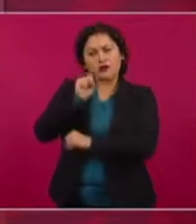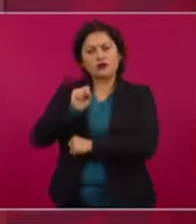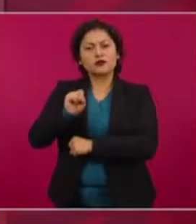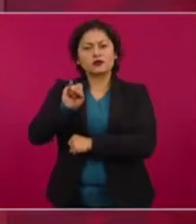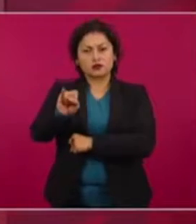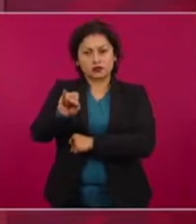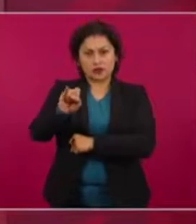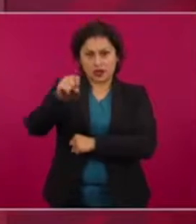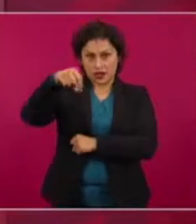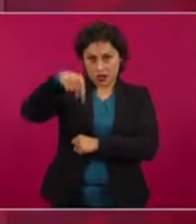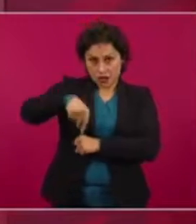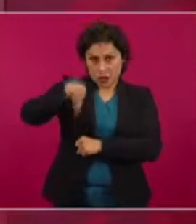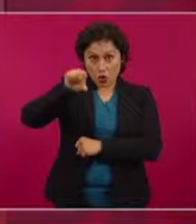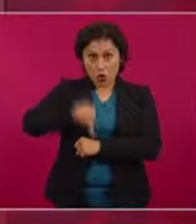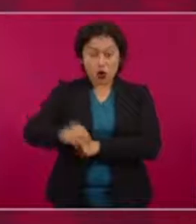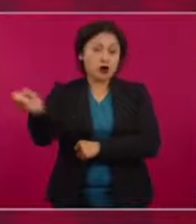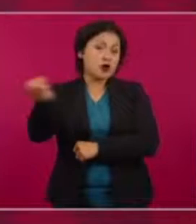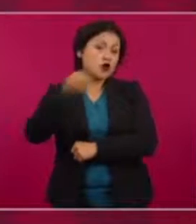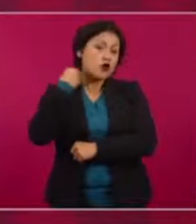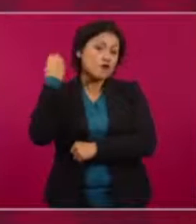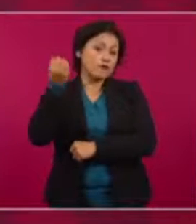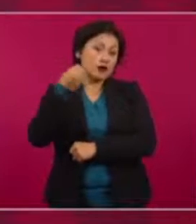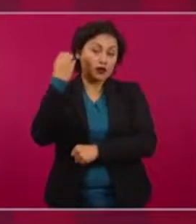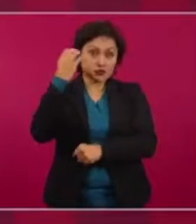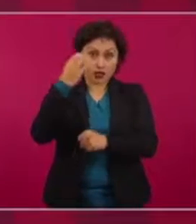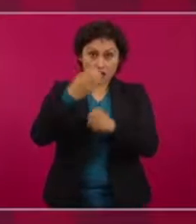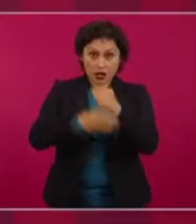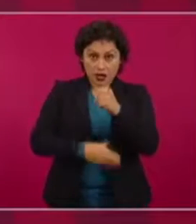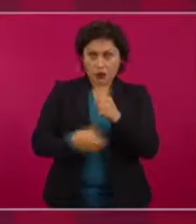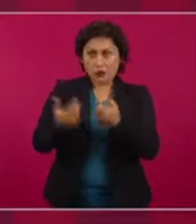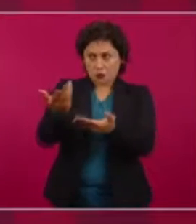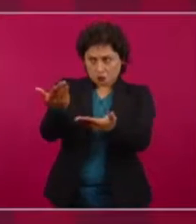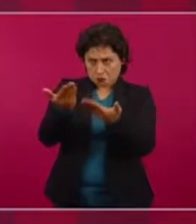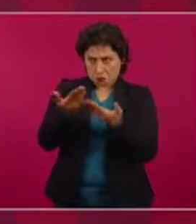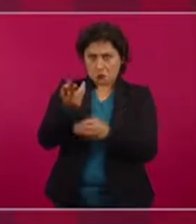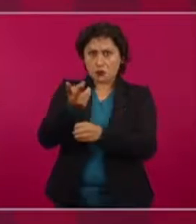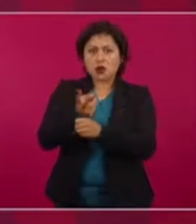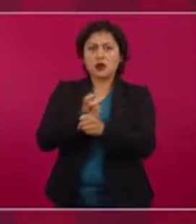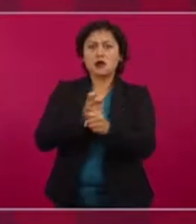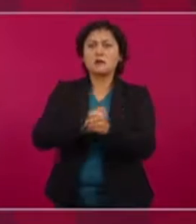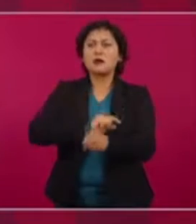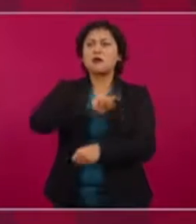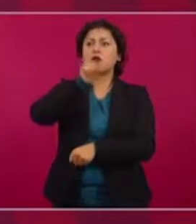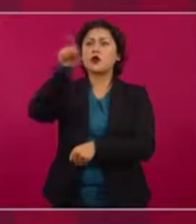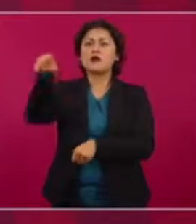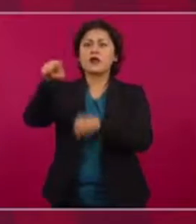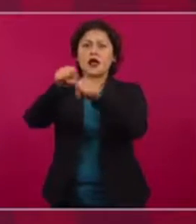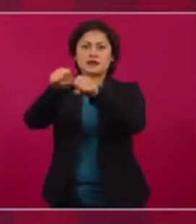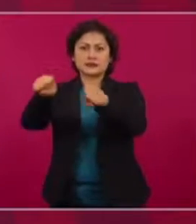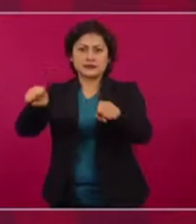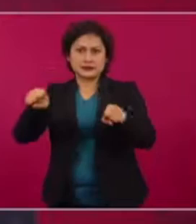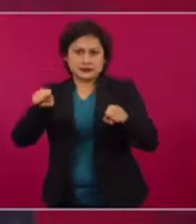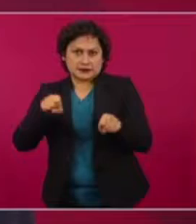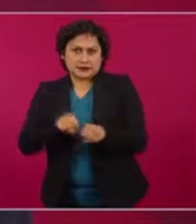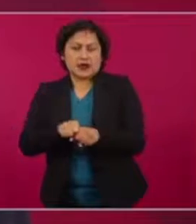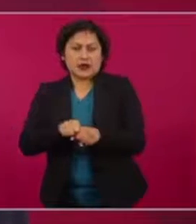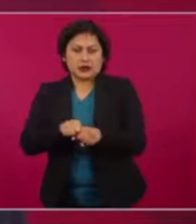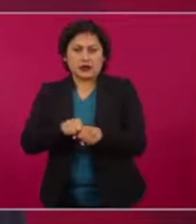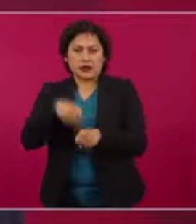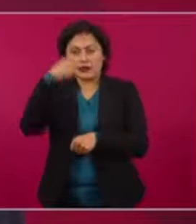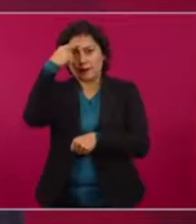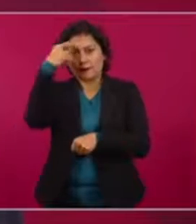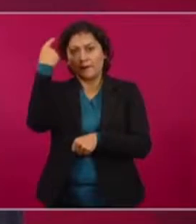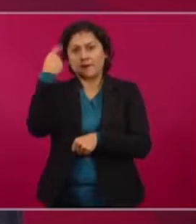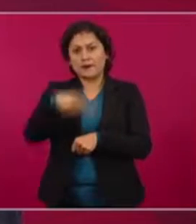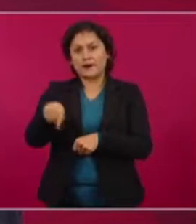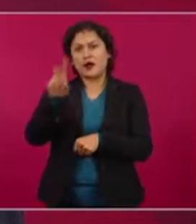esta conferencia les invito a la sala porque íbamos a ver también la historia, a la